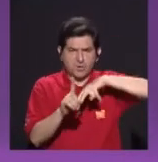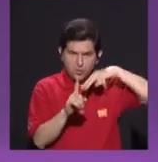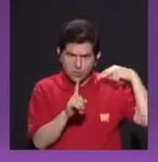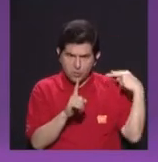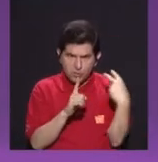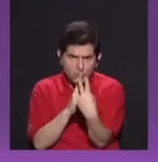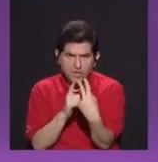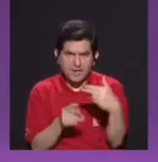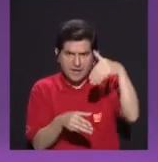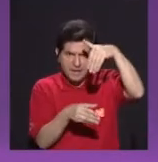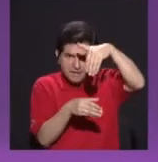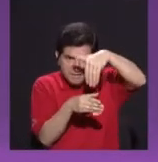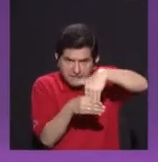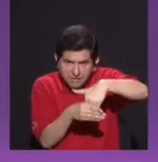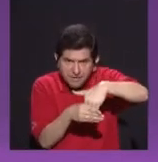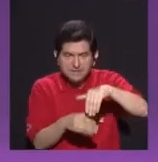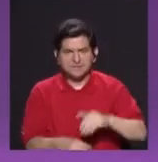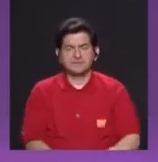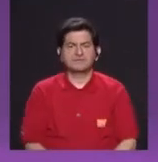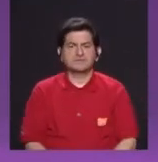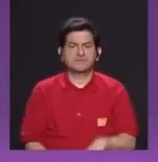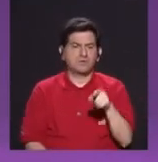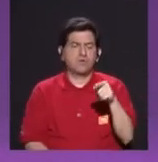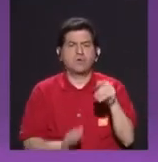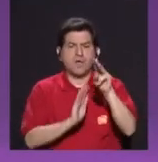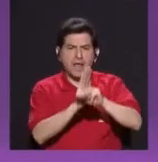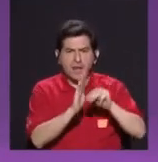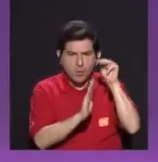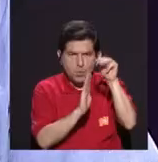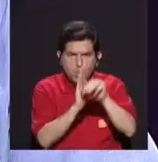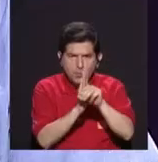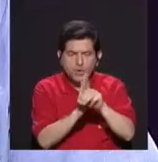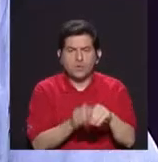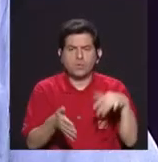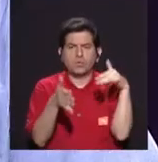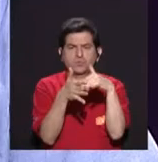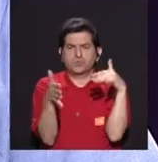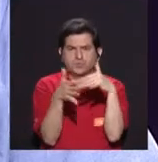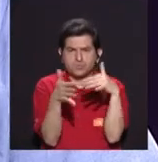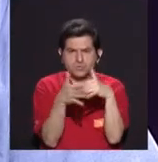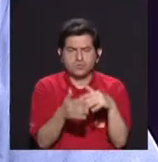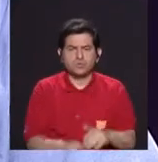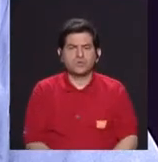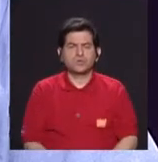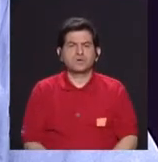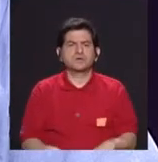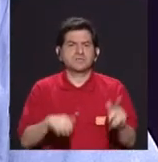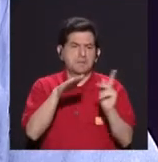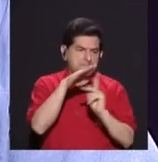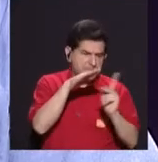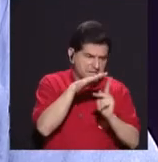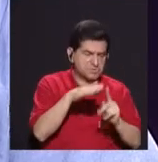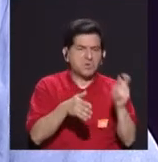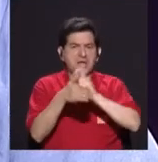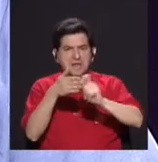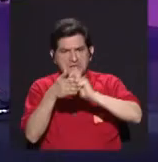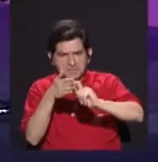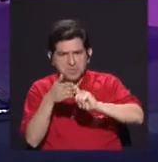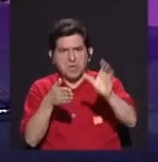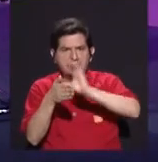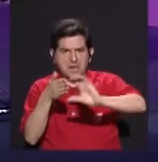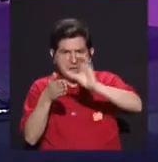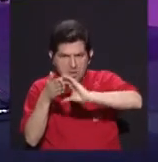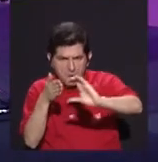dentro de la currícula de estudio de los estudiantes de preescolar de primaria de